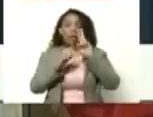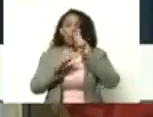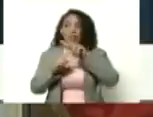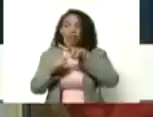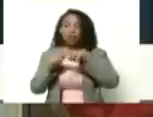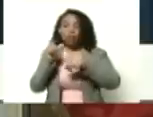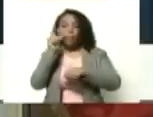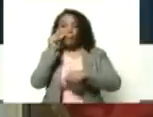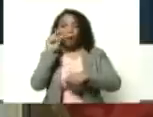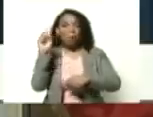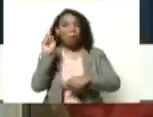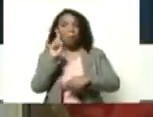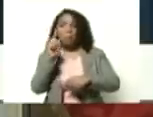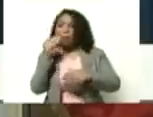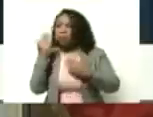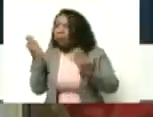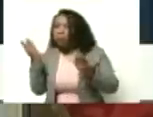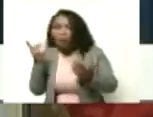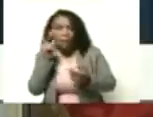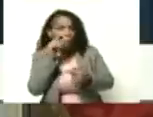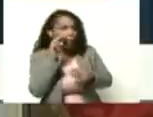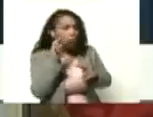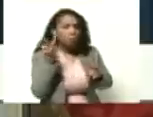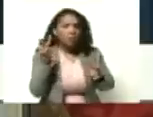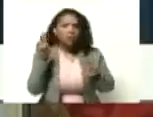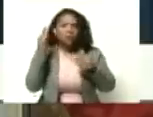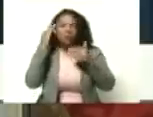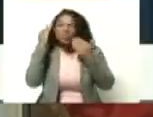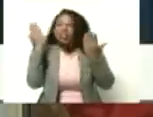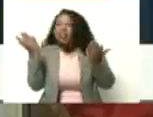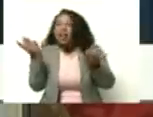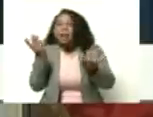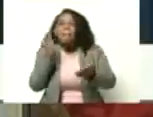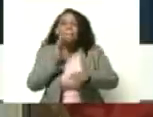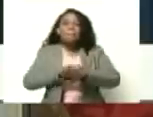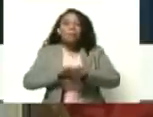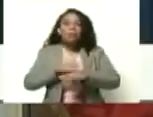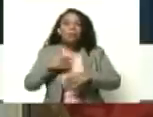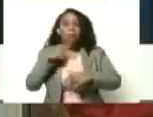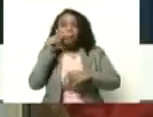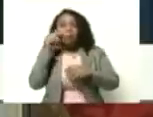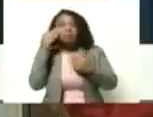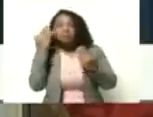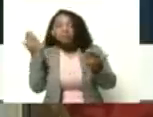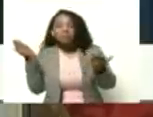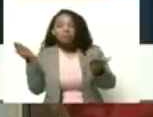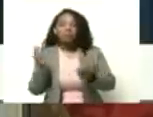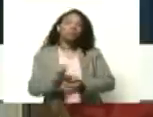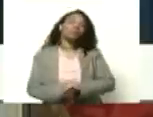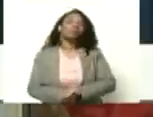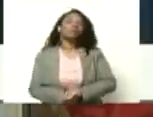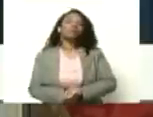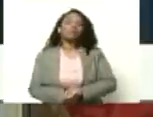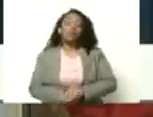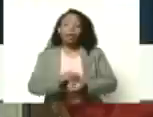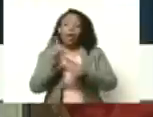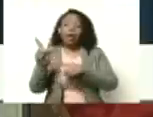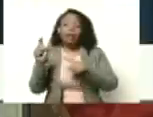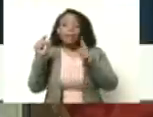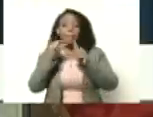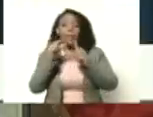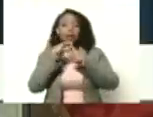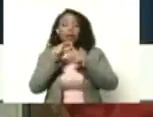su padre no estaba y a partir de ese momento no se supo más de él esas fueron digamos las versiones